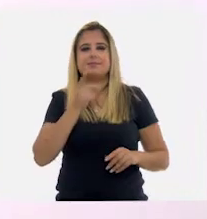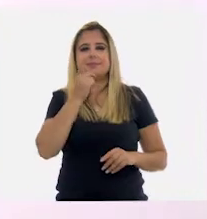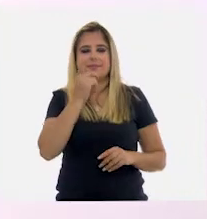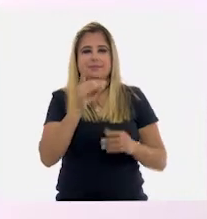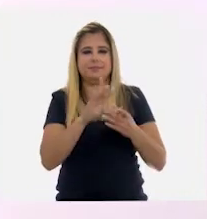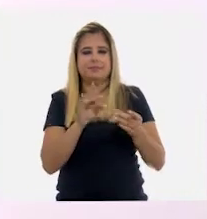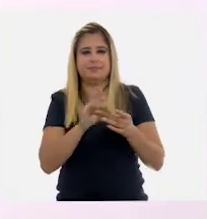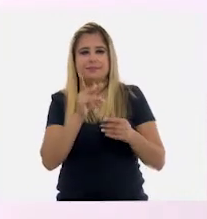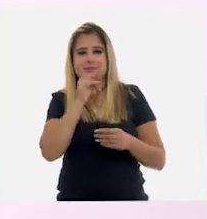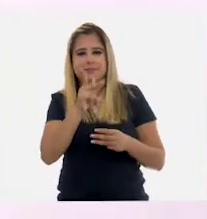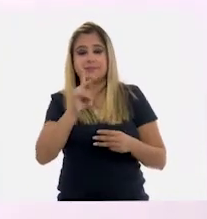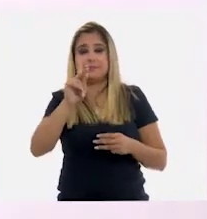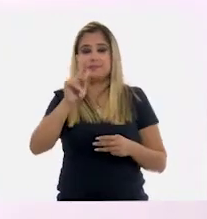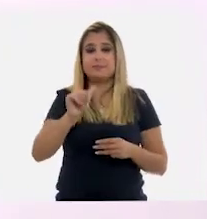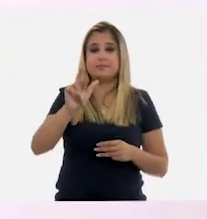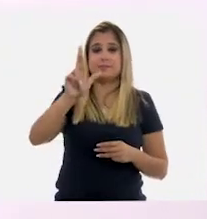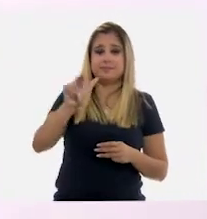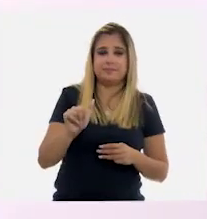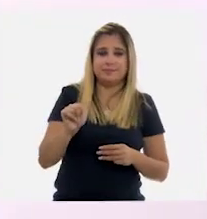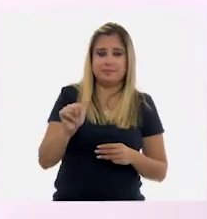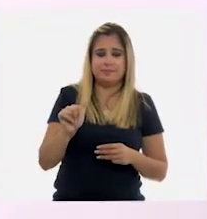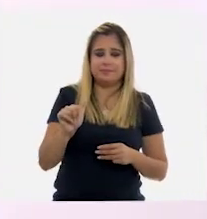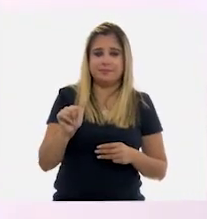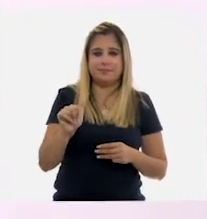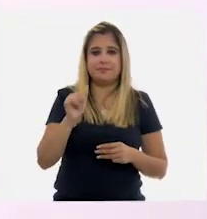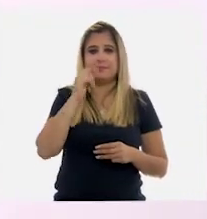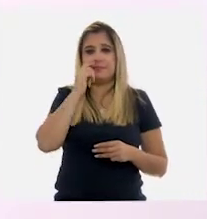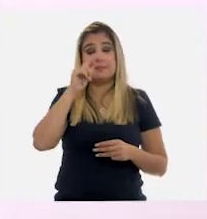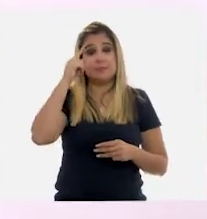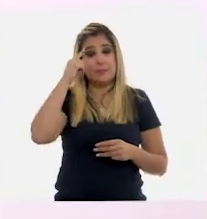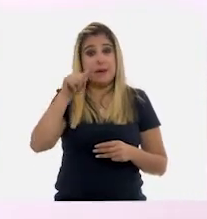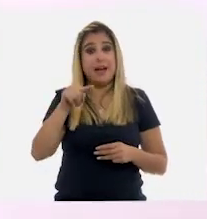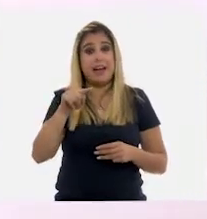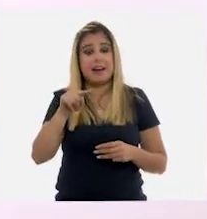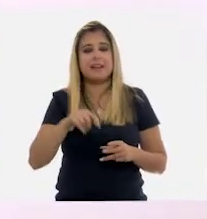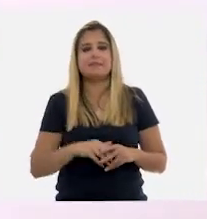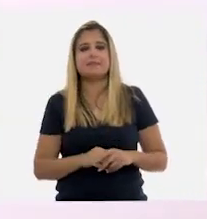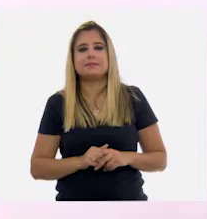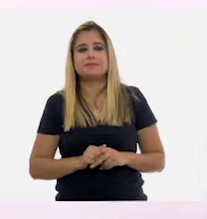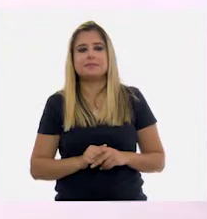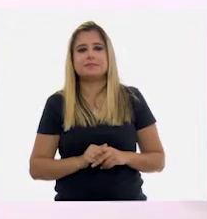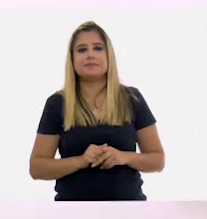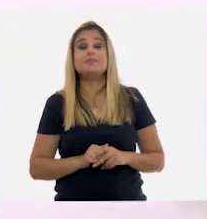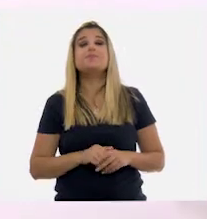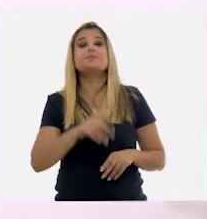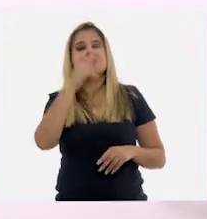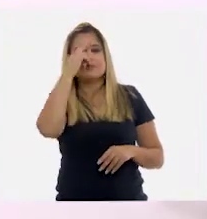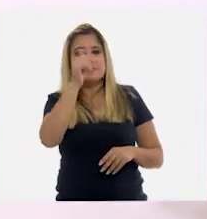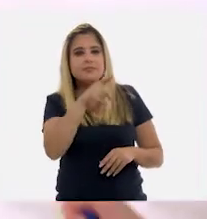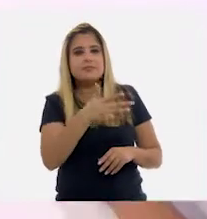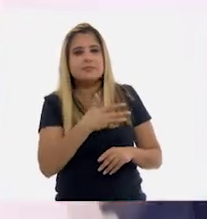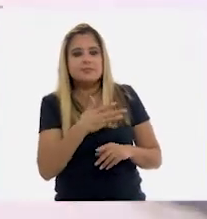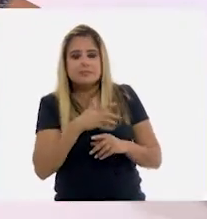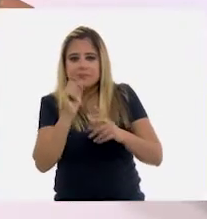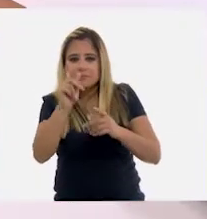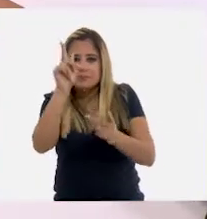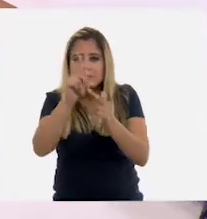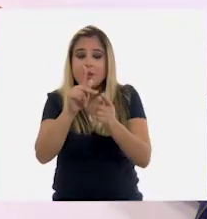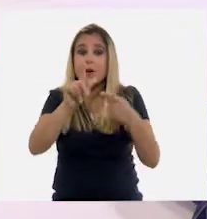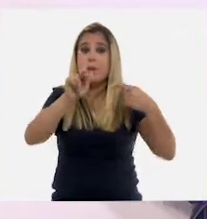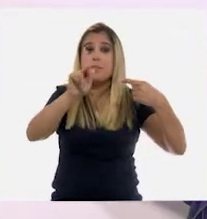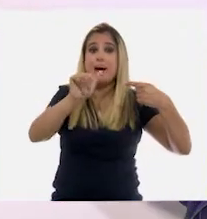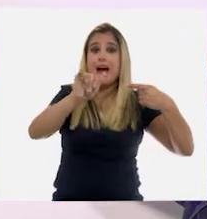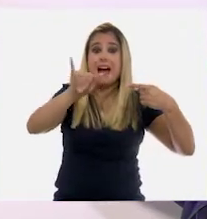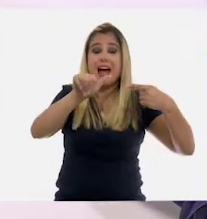dice así, para. Claro, para. Uh-huh. Bueno. Cierto, y empiezan igual.